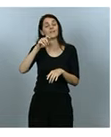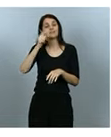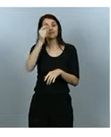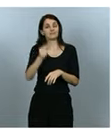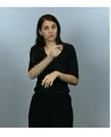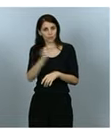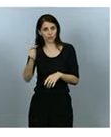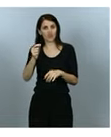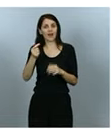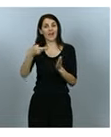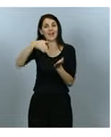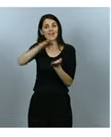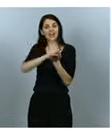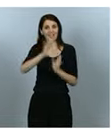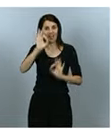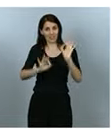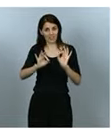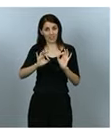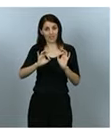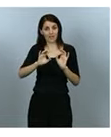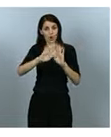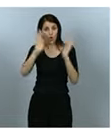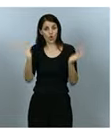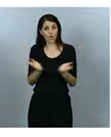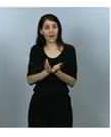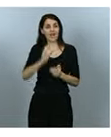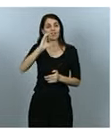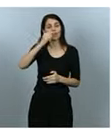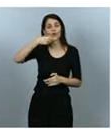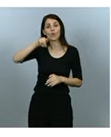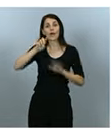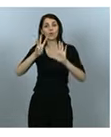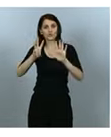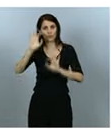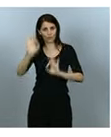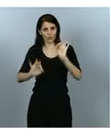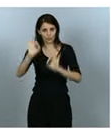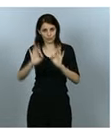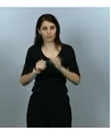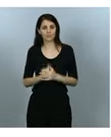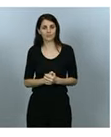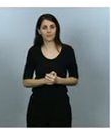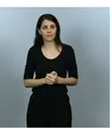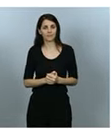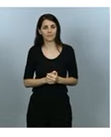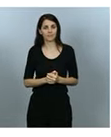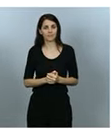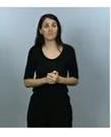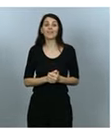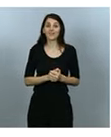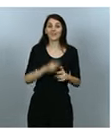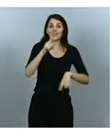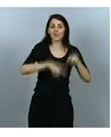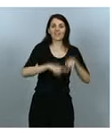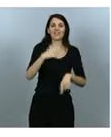0,8%. Sería 10 veces menos que la que estamos detectando. Y la letalidad por grupo de edad seguiría un